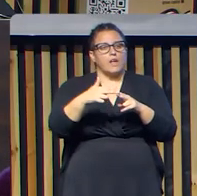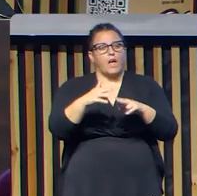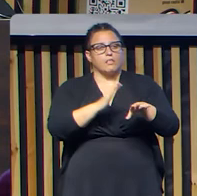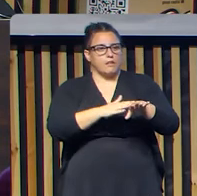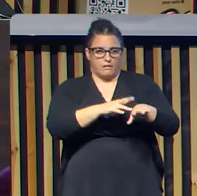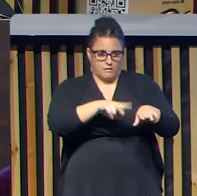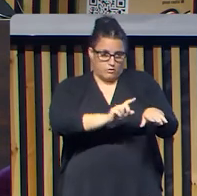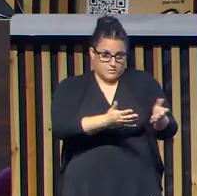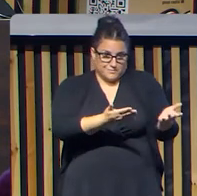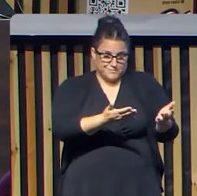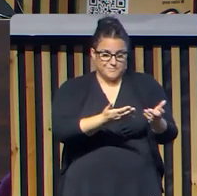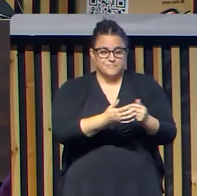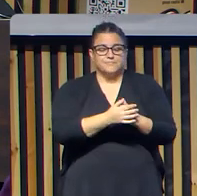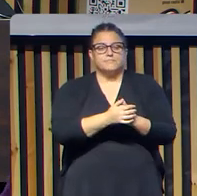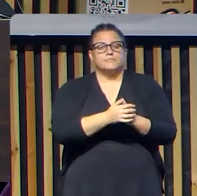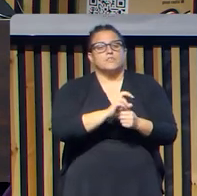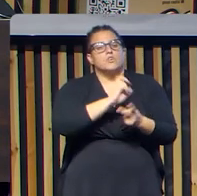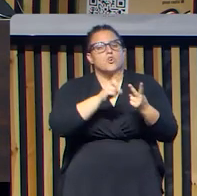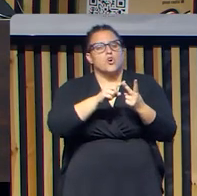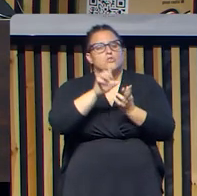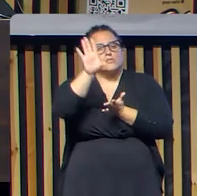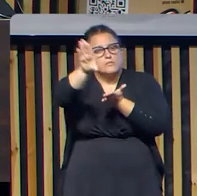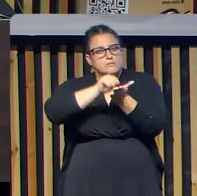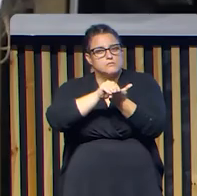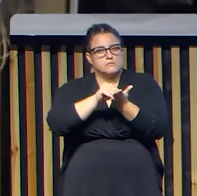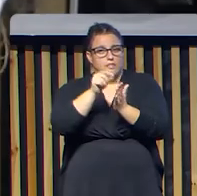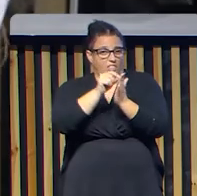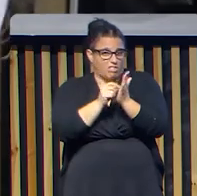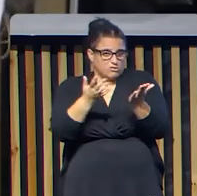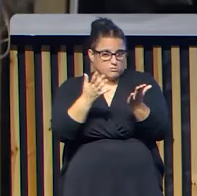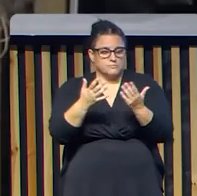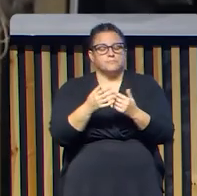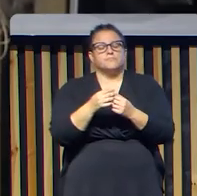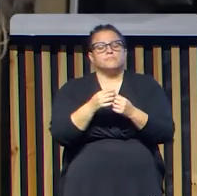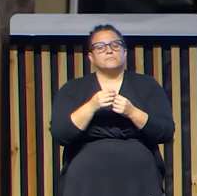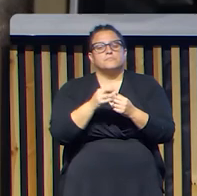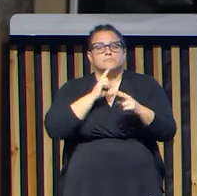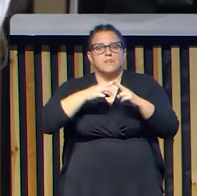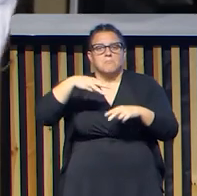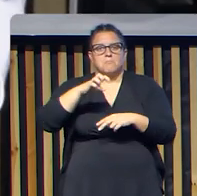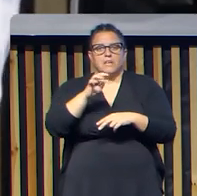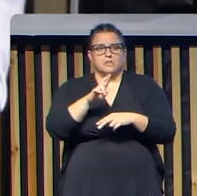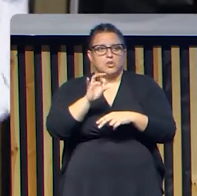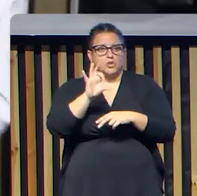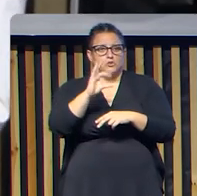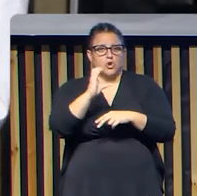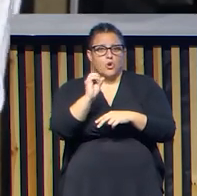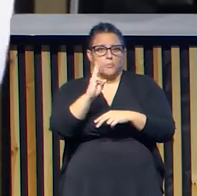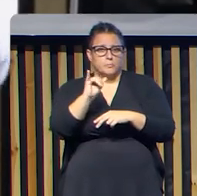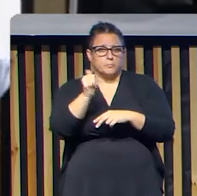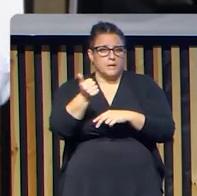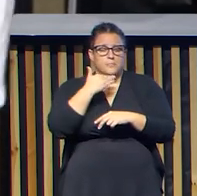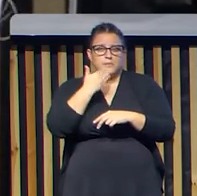qué más sabemos datos de microscopia según los datos de microscopia con una pregunta muy